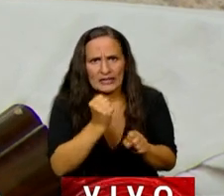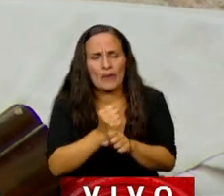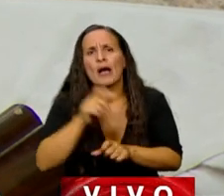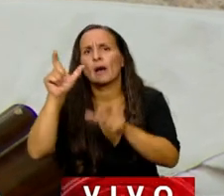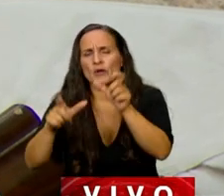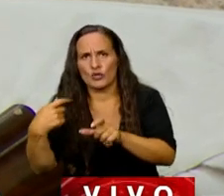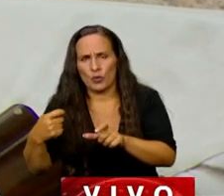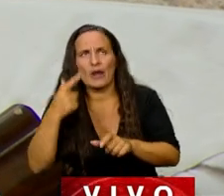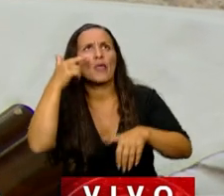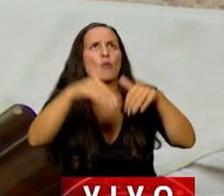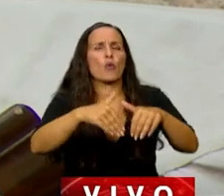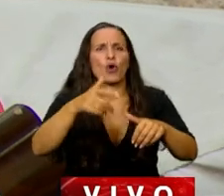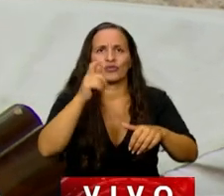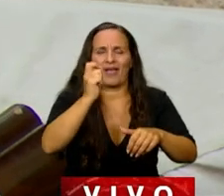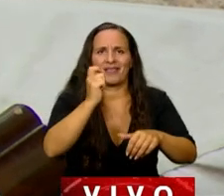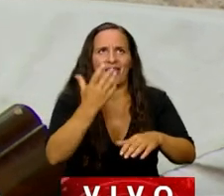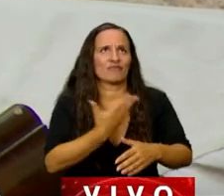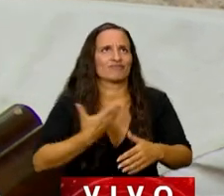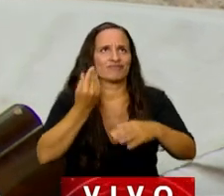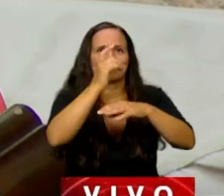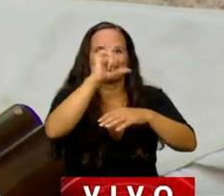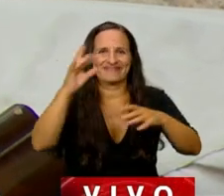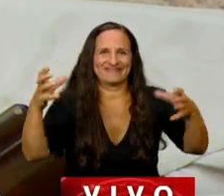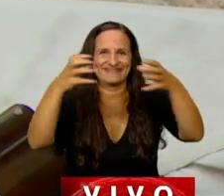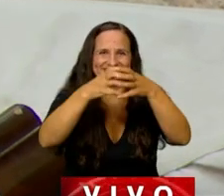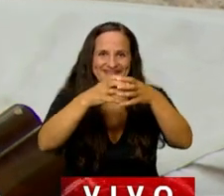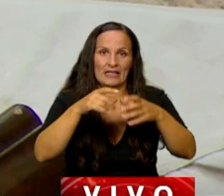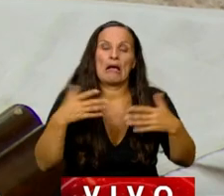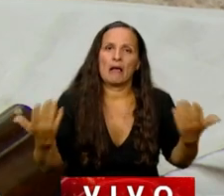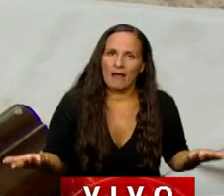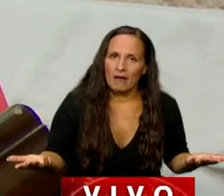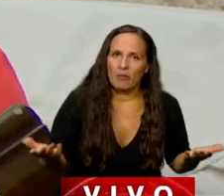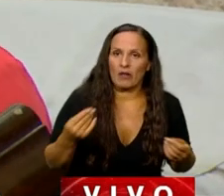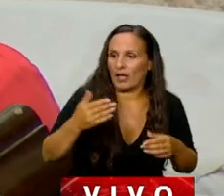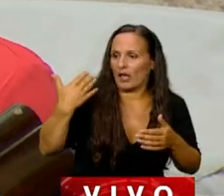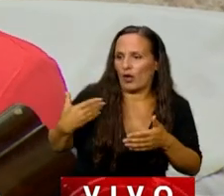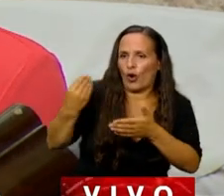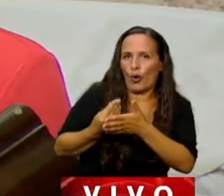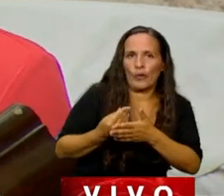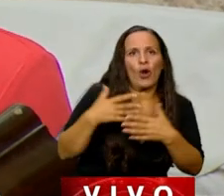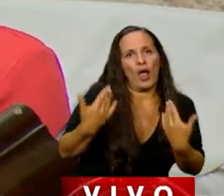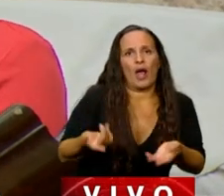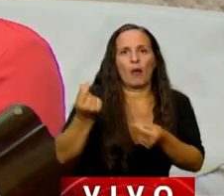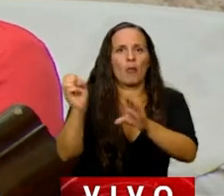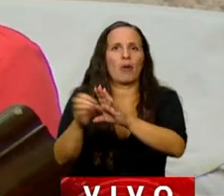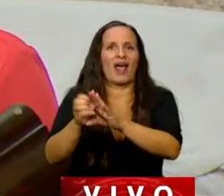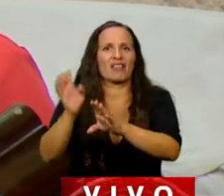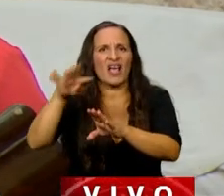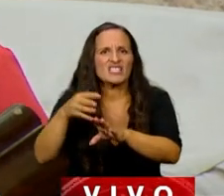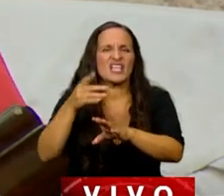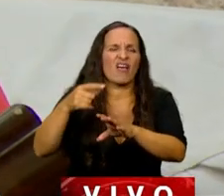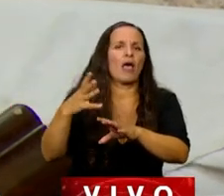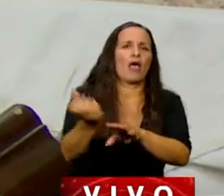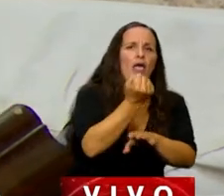actividad. Justamente eso evitaría este robo sistemático que gobierno tras gobierno hacen de los fondos para llevar